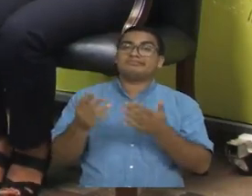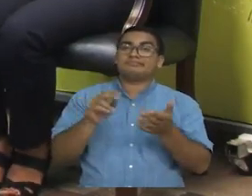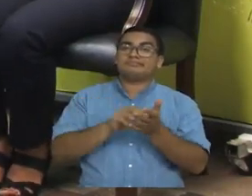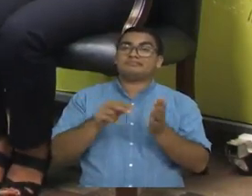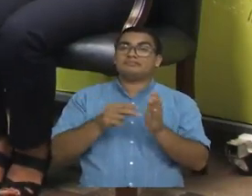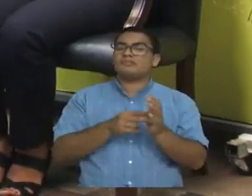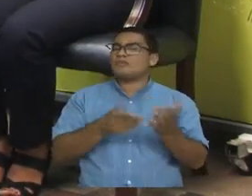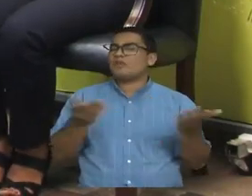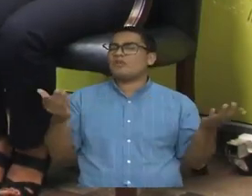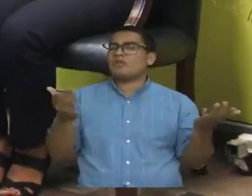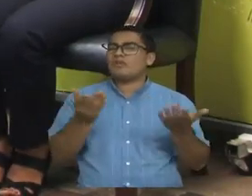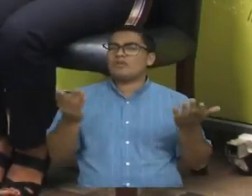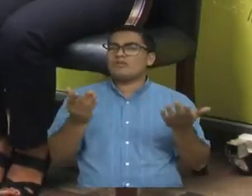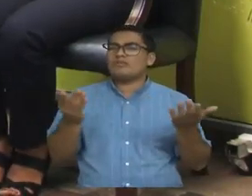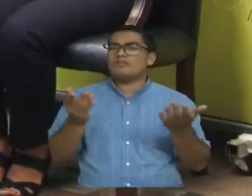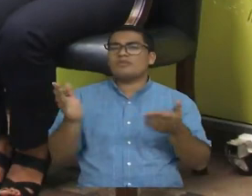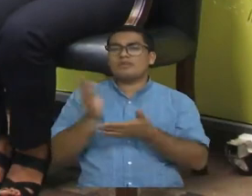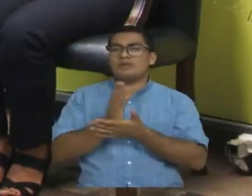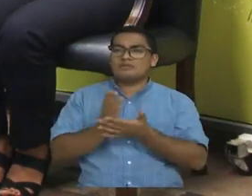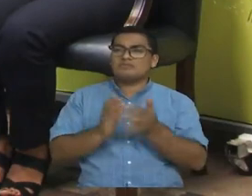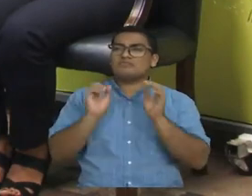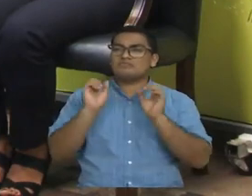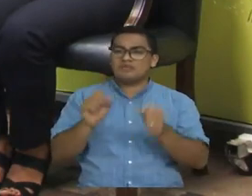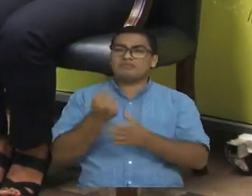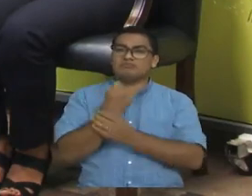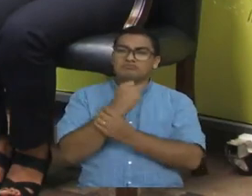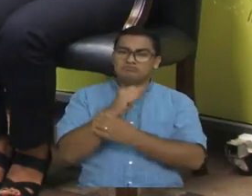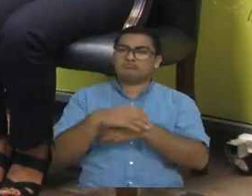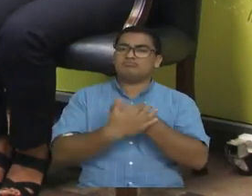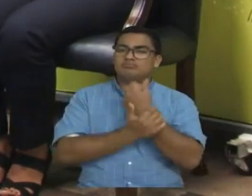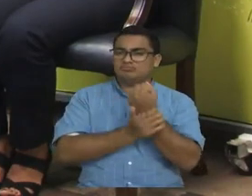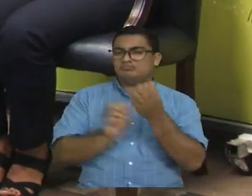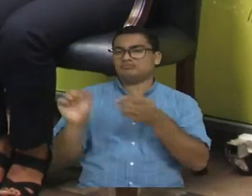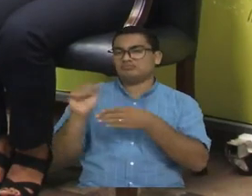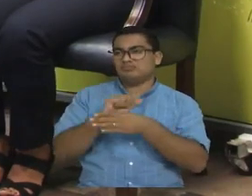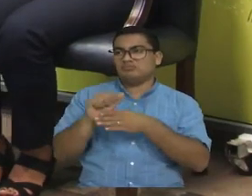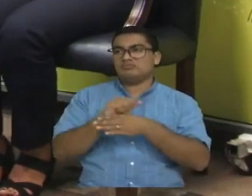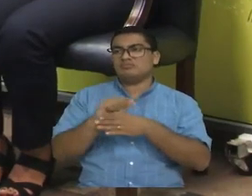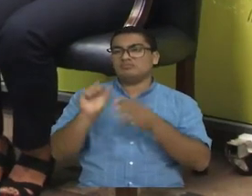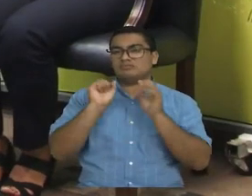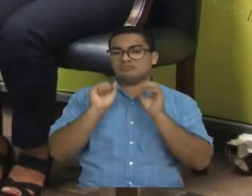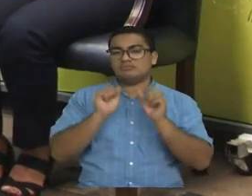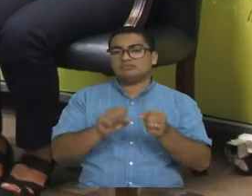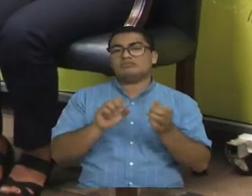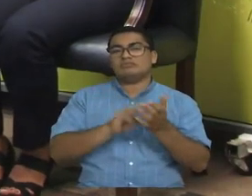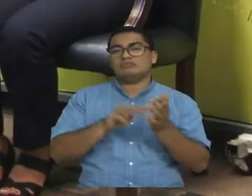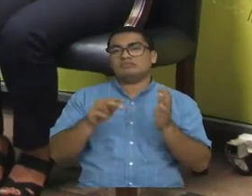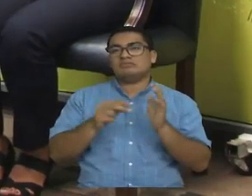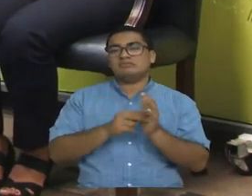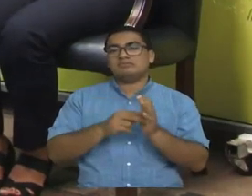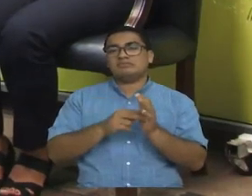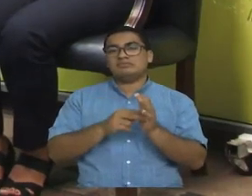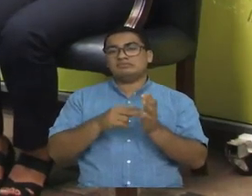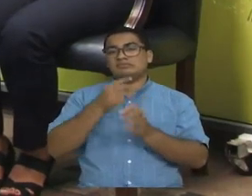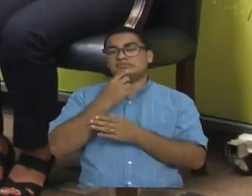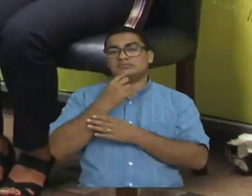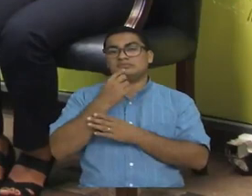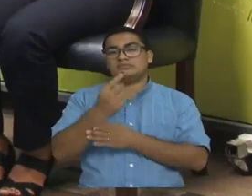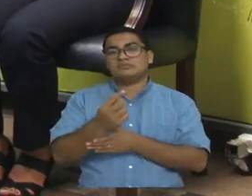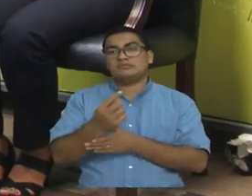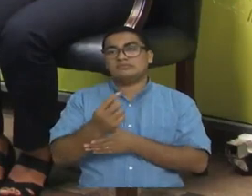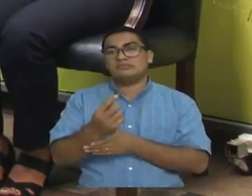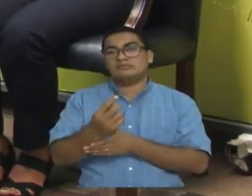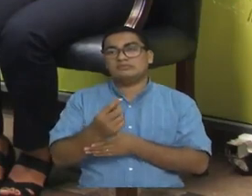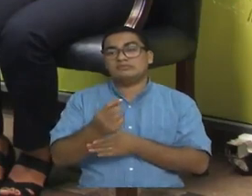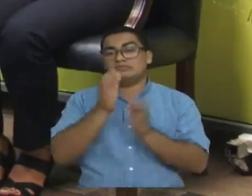ver cómo tratar estos casos. ¿Hay terapia, hay ejercicios para que esto sea contraproducente? Porque al